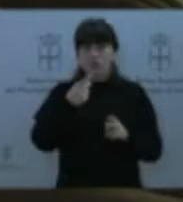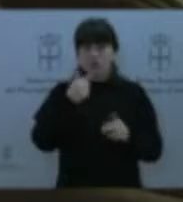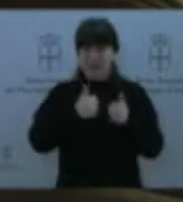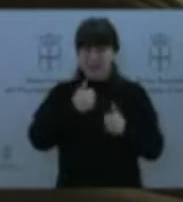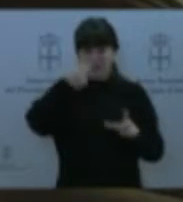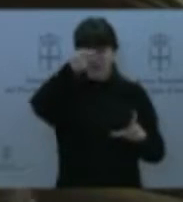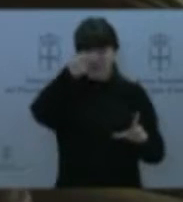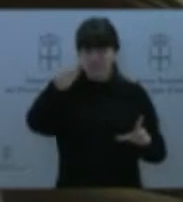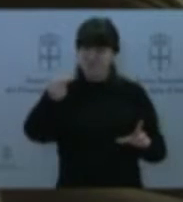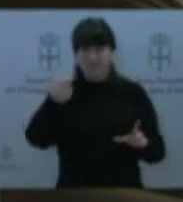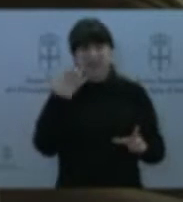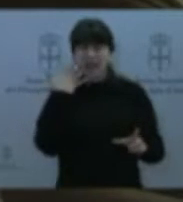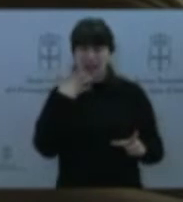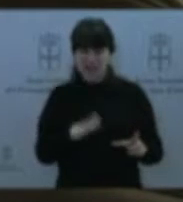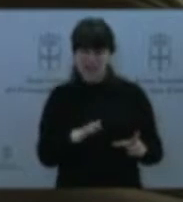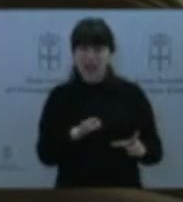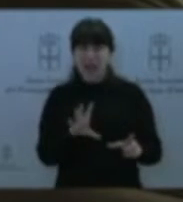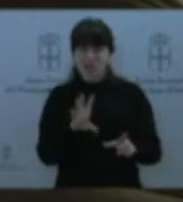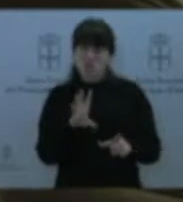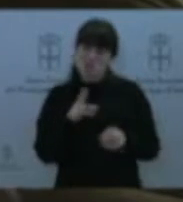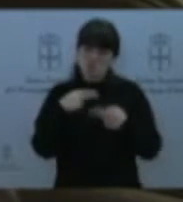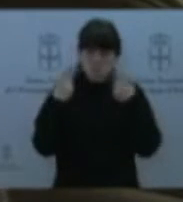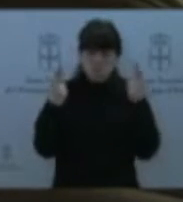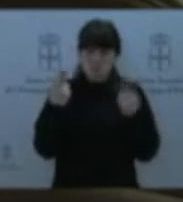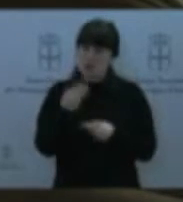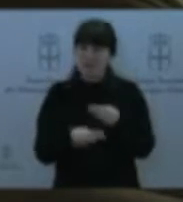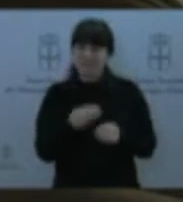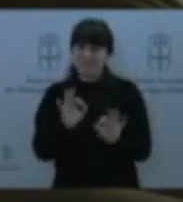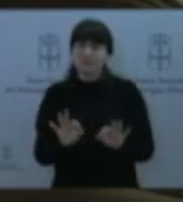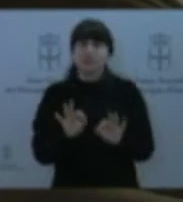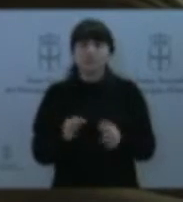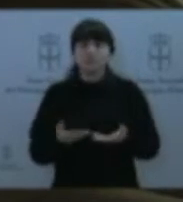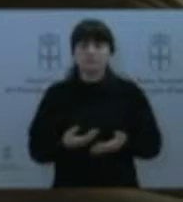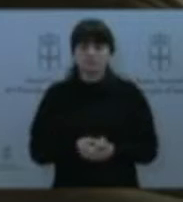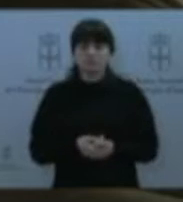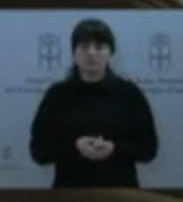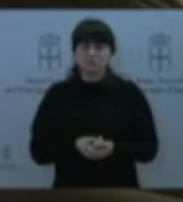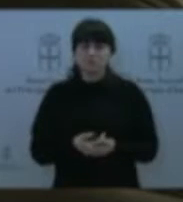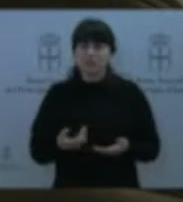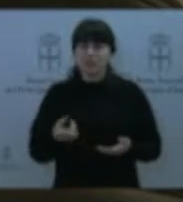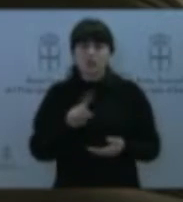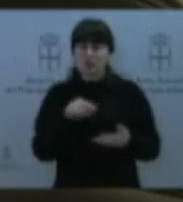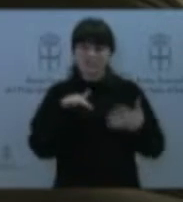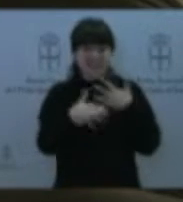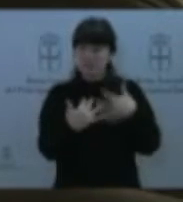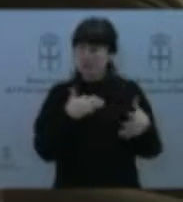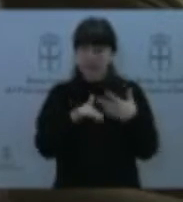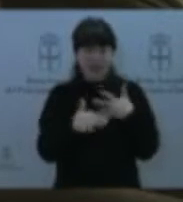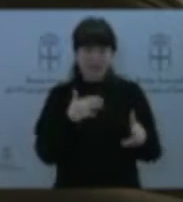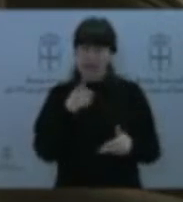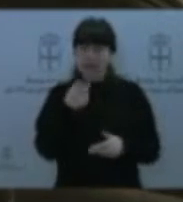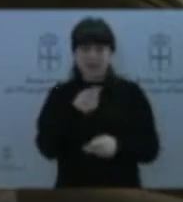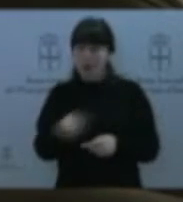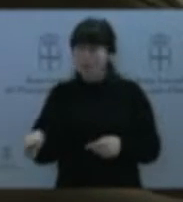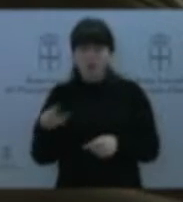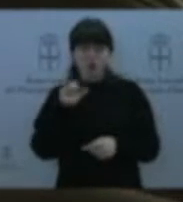verdad. No asegura, porque no se asegura ni la transparencia ni tampoco se asegura la confidencialidad. La prueba de idiomas, ya lo digo, fue